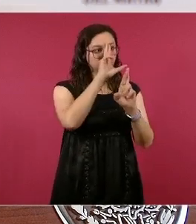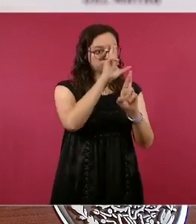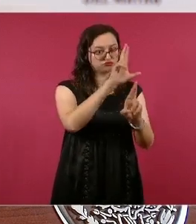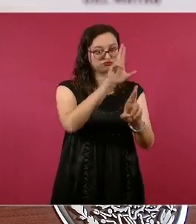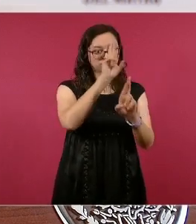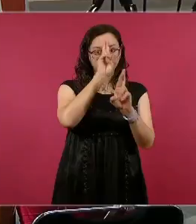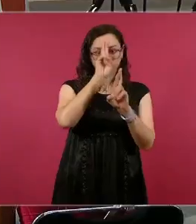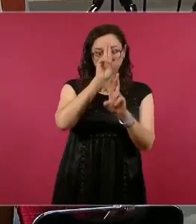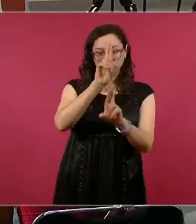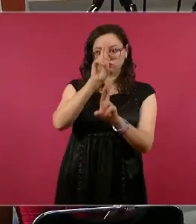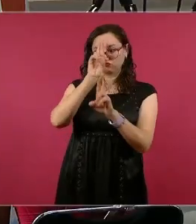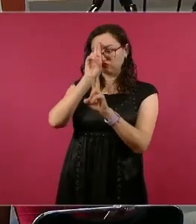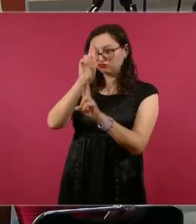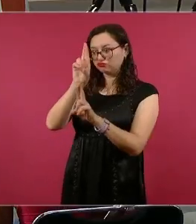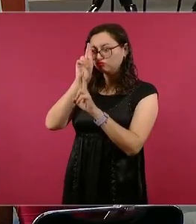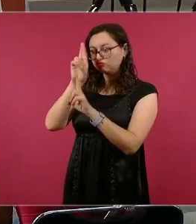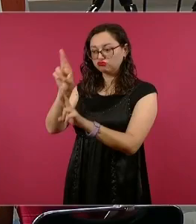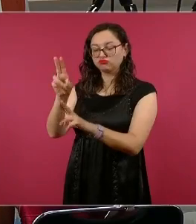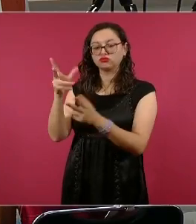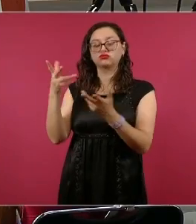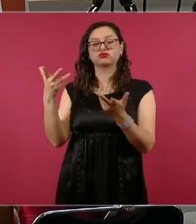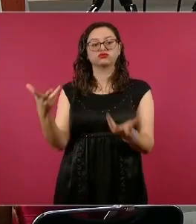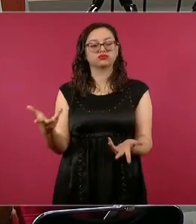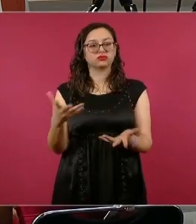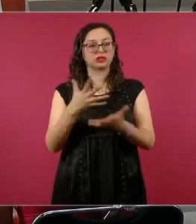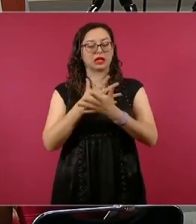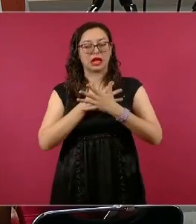no olvidar el amor al prójimo